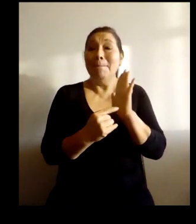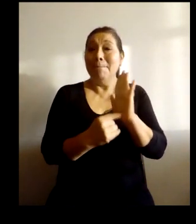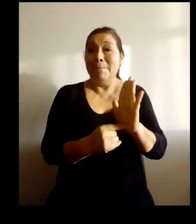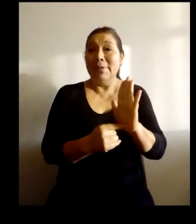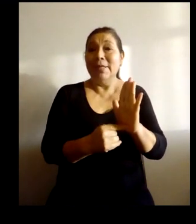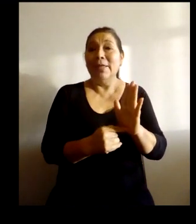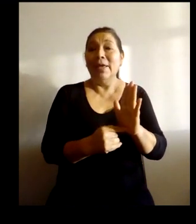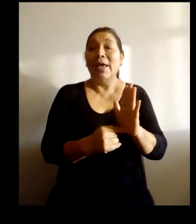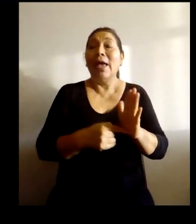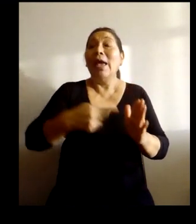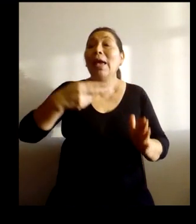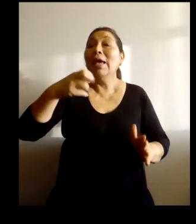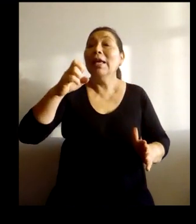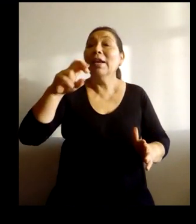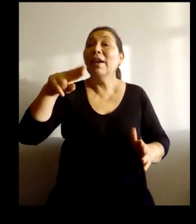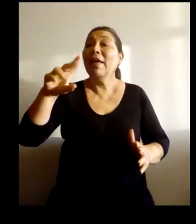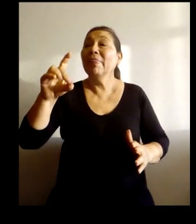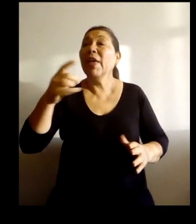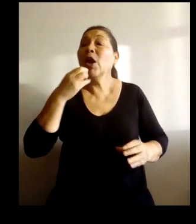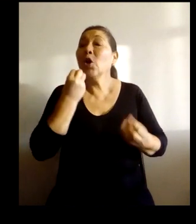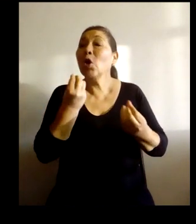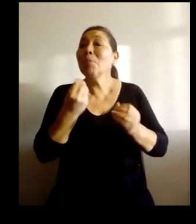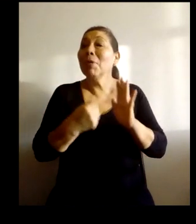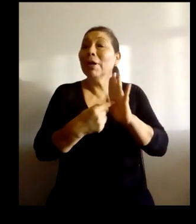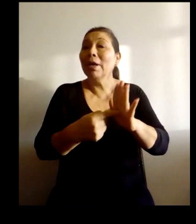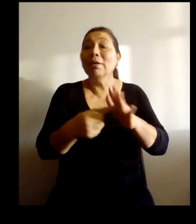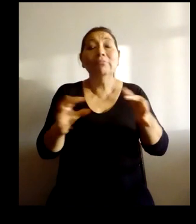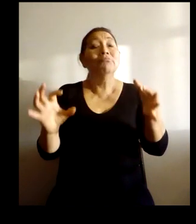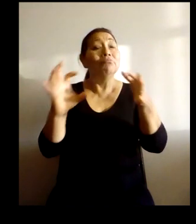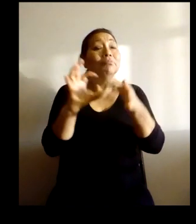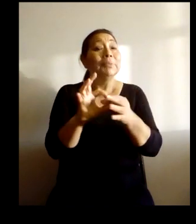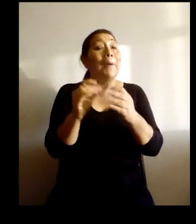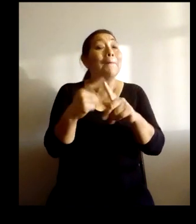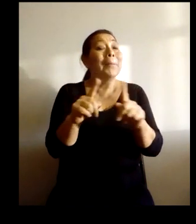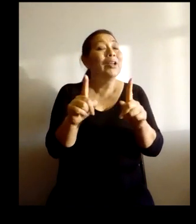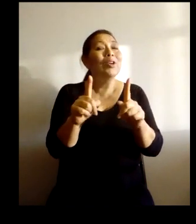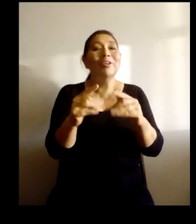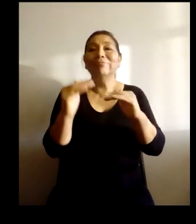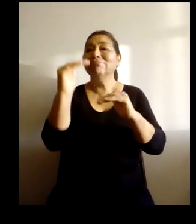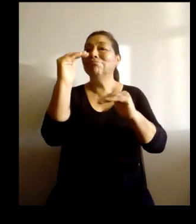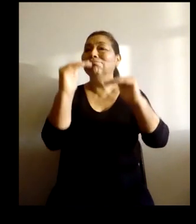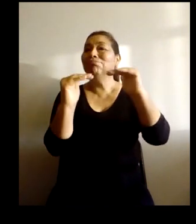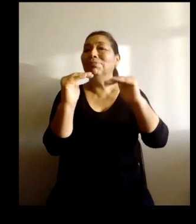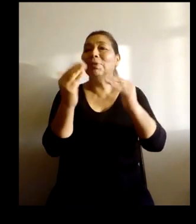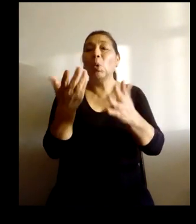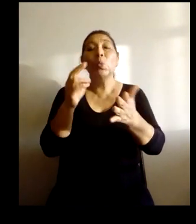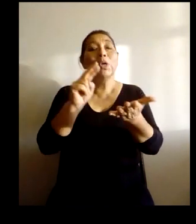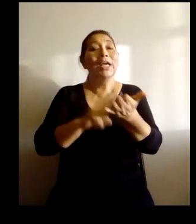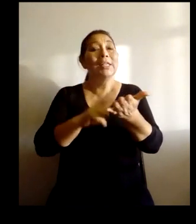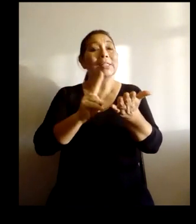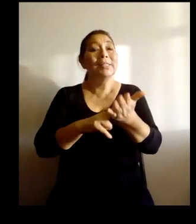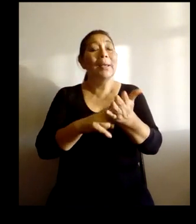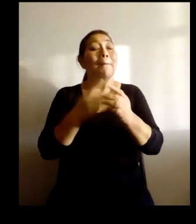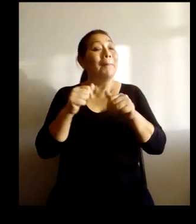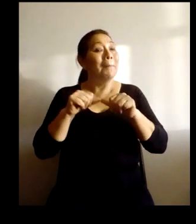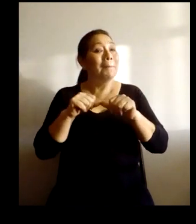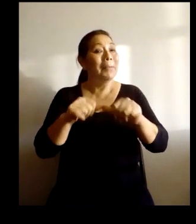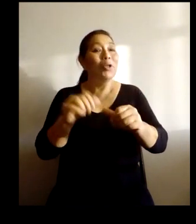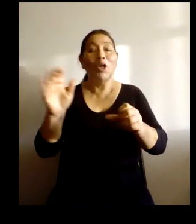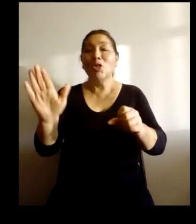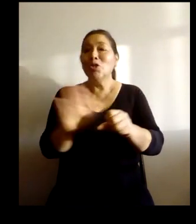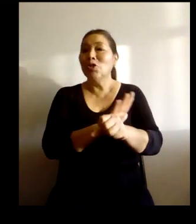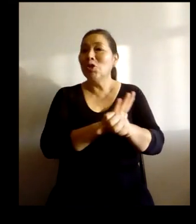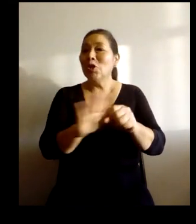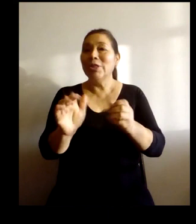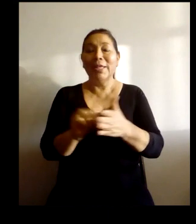el precedente Hernández-Hernández. Y Hernández-Hernández nos habla como un precedente vinculante que resulta incompatible que un asegurado con invalidez